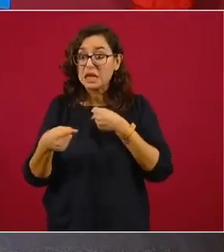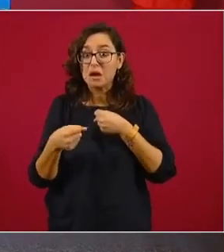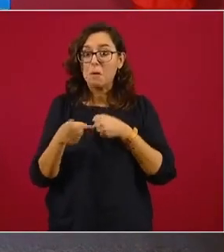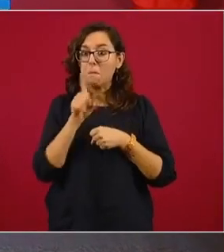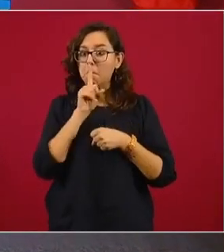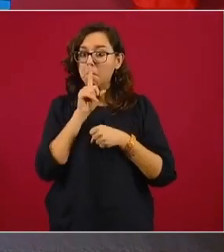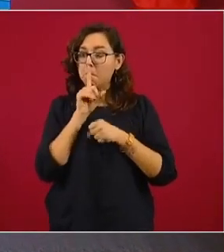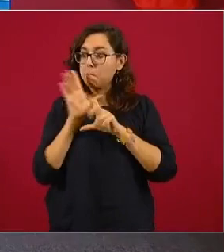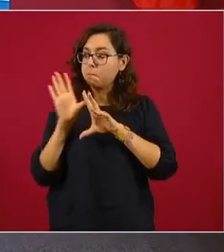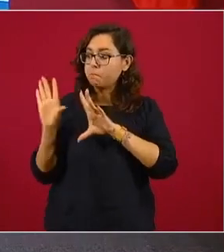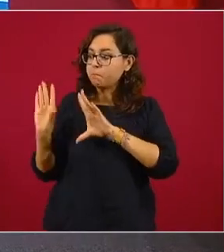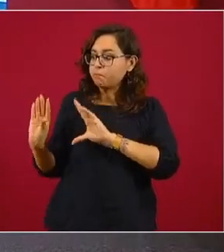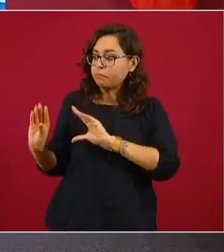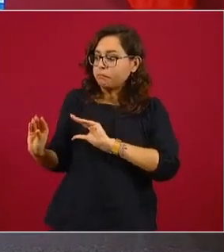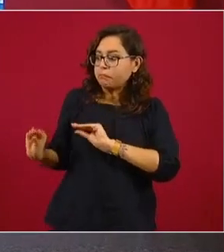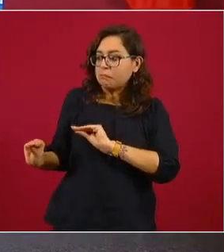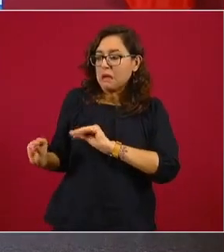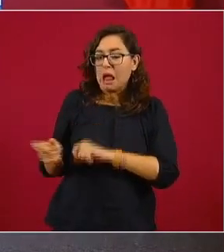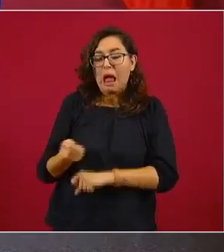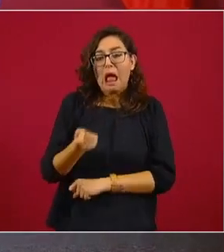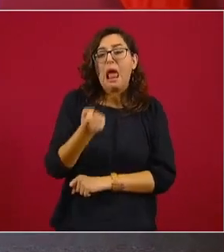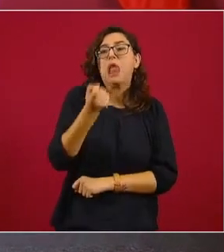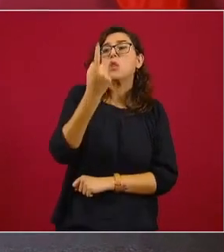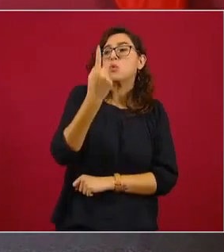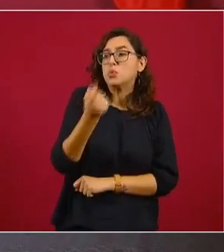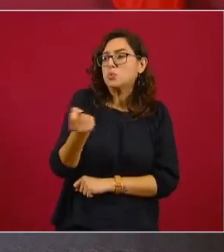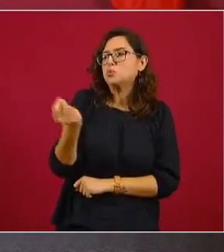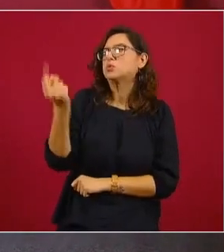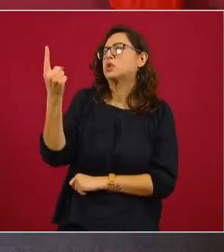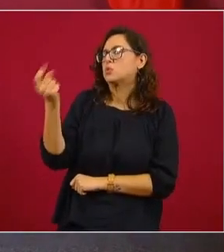con honrosas excepciones.